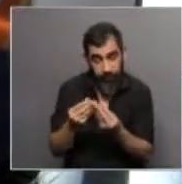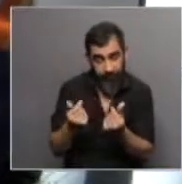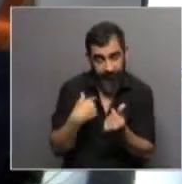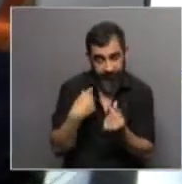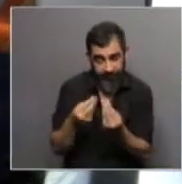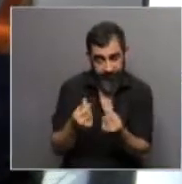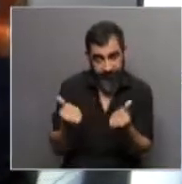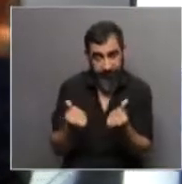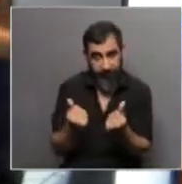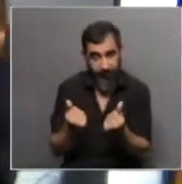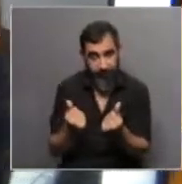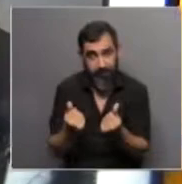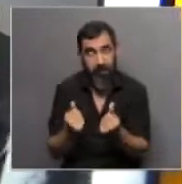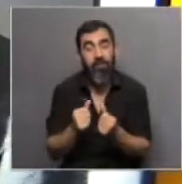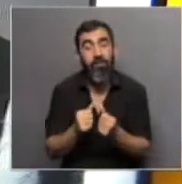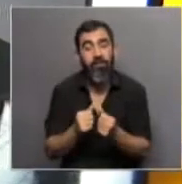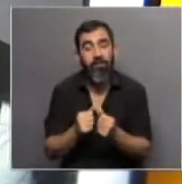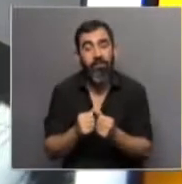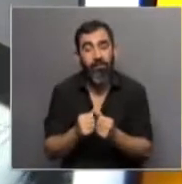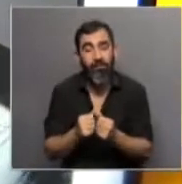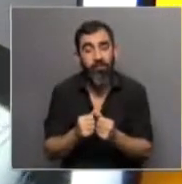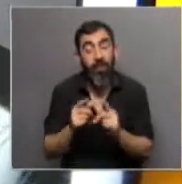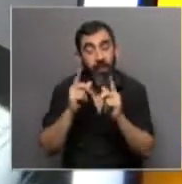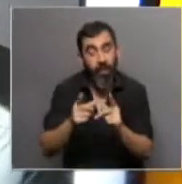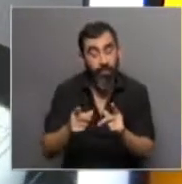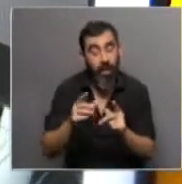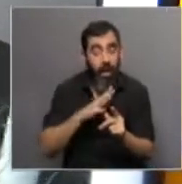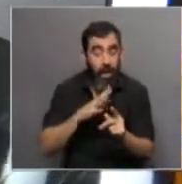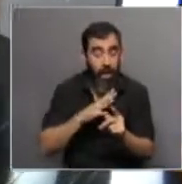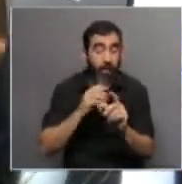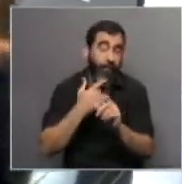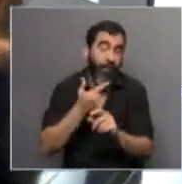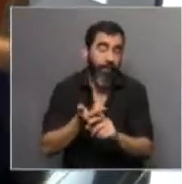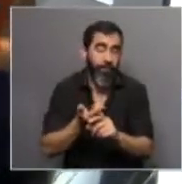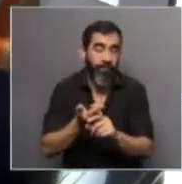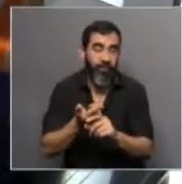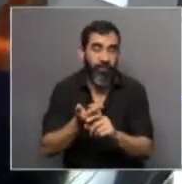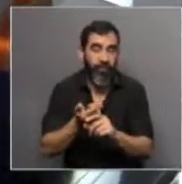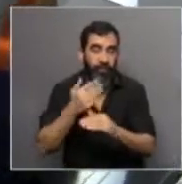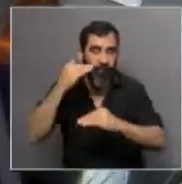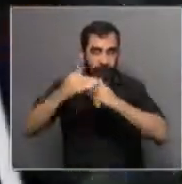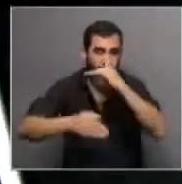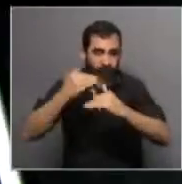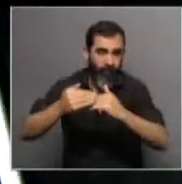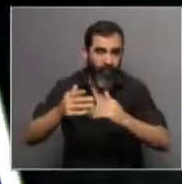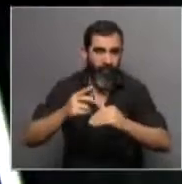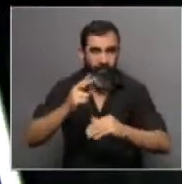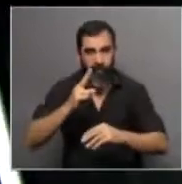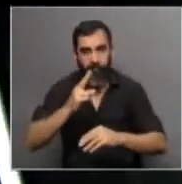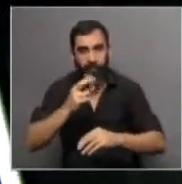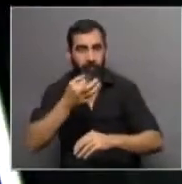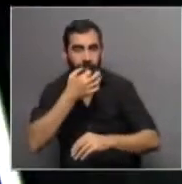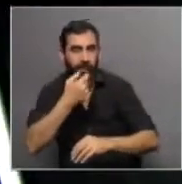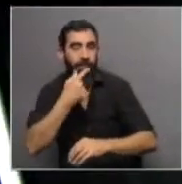que reciben el estímulo de estas moléculas, se abre también toda una ventana, por ejemplo, Marita, al desarrollo de determinado tipo de fármacos, ¿no? Estoy